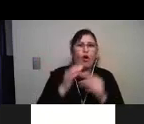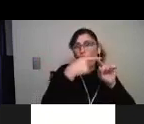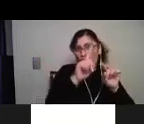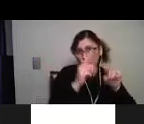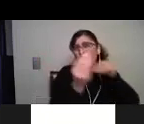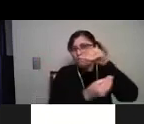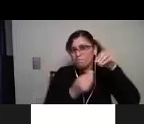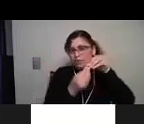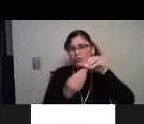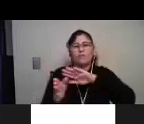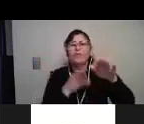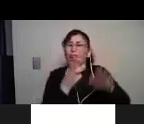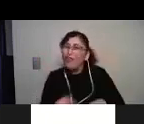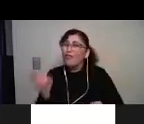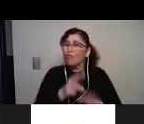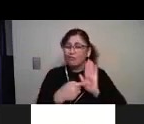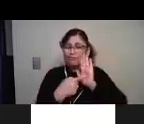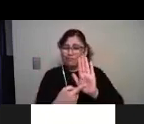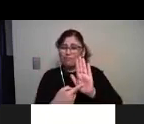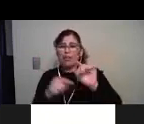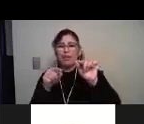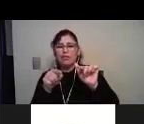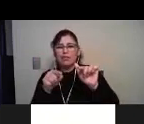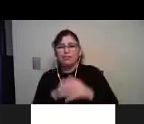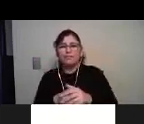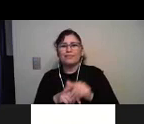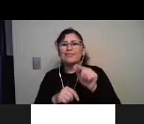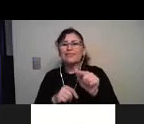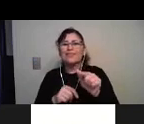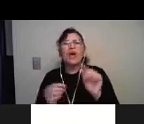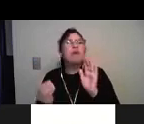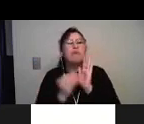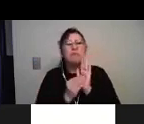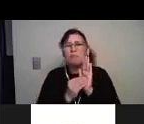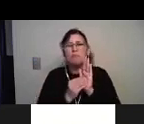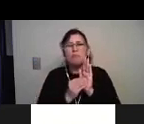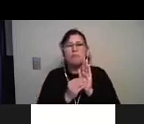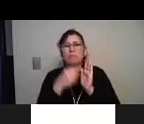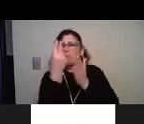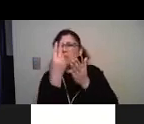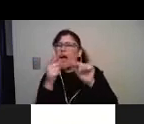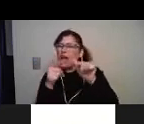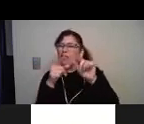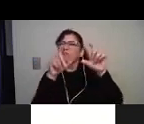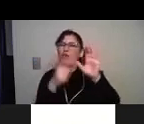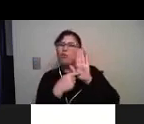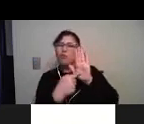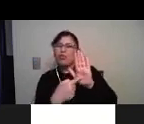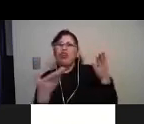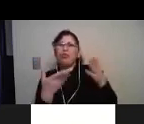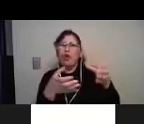Vuelvo a recapitular, esta diapositiva ya es la forma más gráfica de poder agrupar las enfermedades del sistema